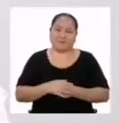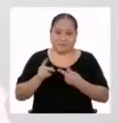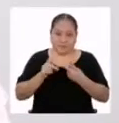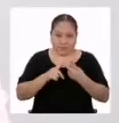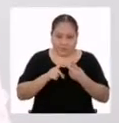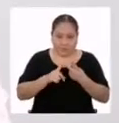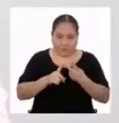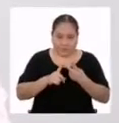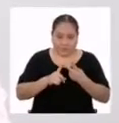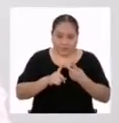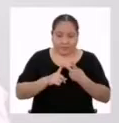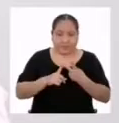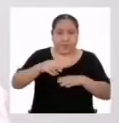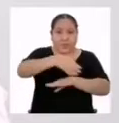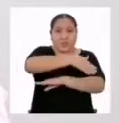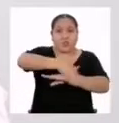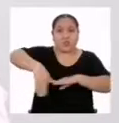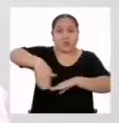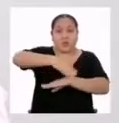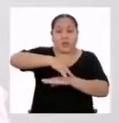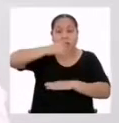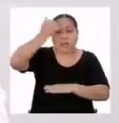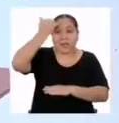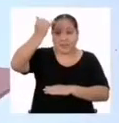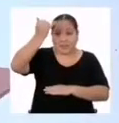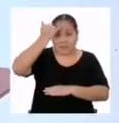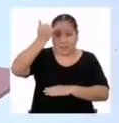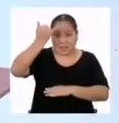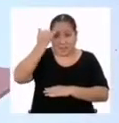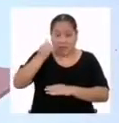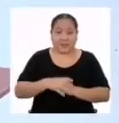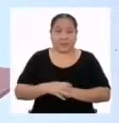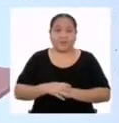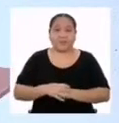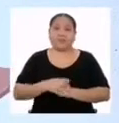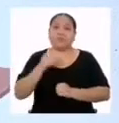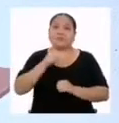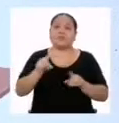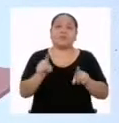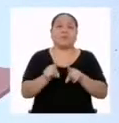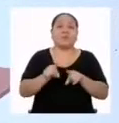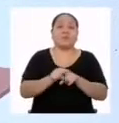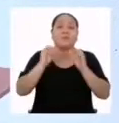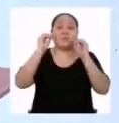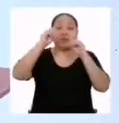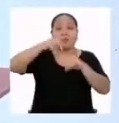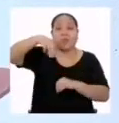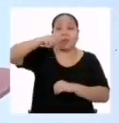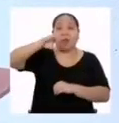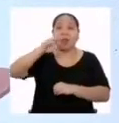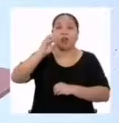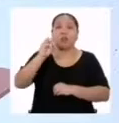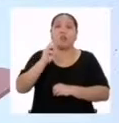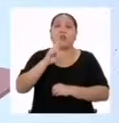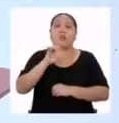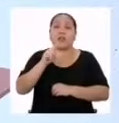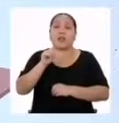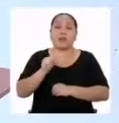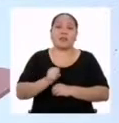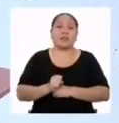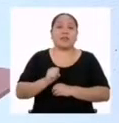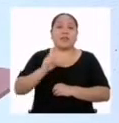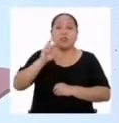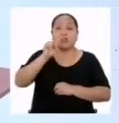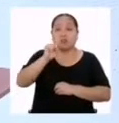Luego, debemos subrayar las ideas temáticas. Aquí también podemos aplicar las macrorreglas, el sumillado o tomar apuntes